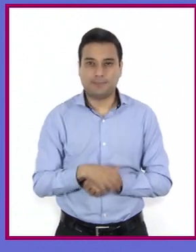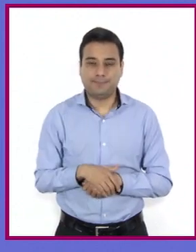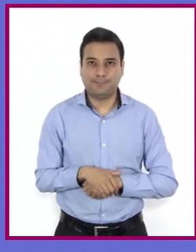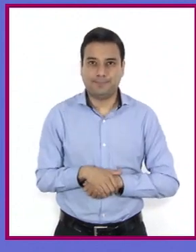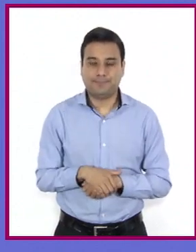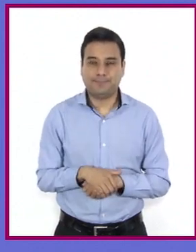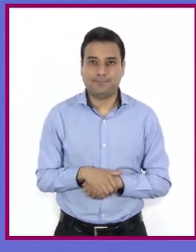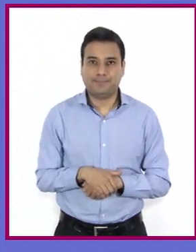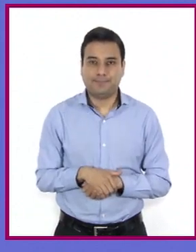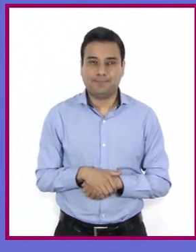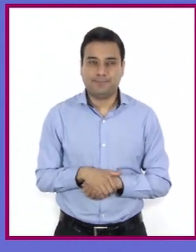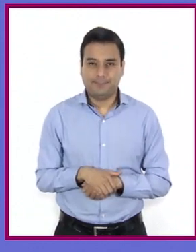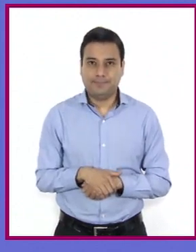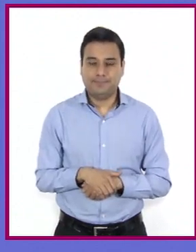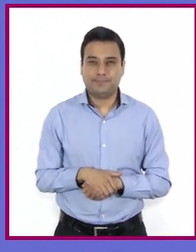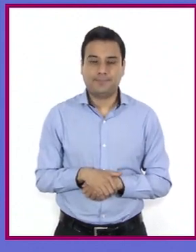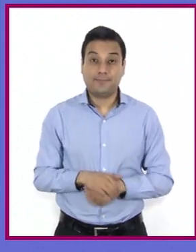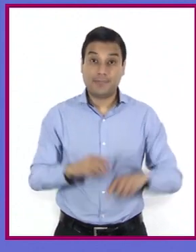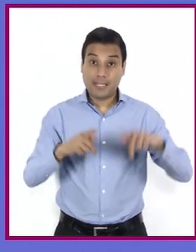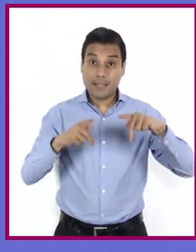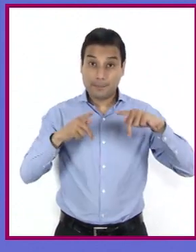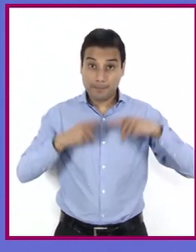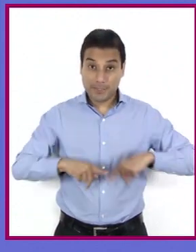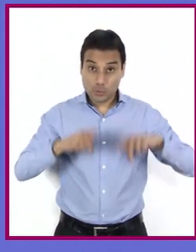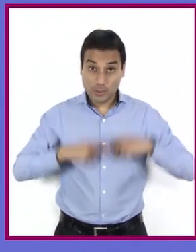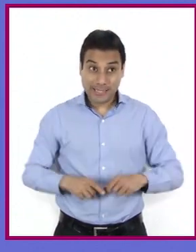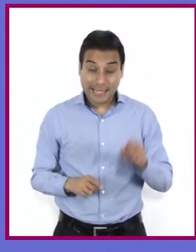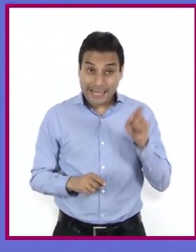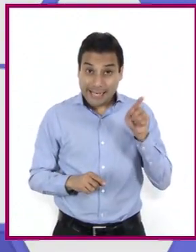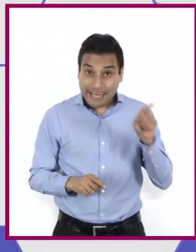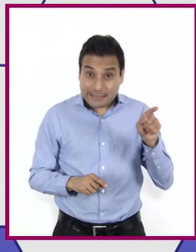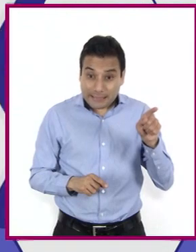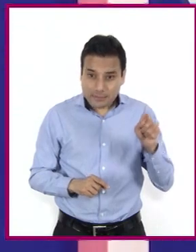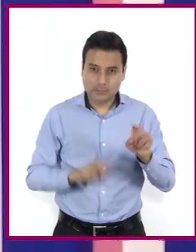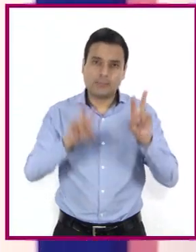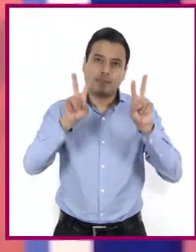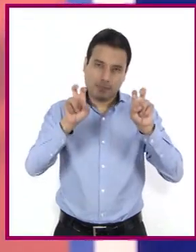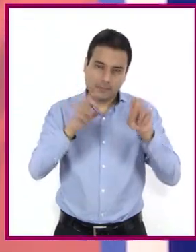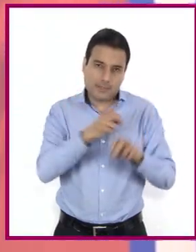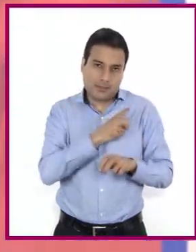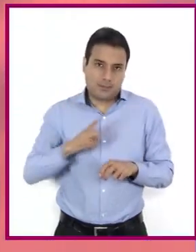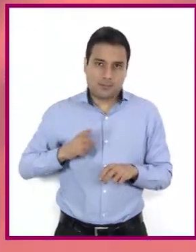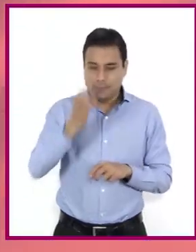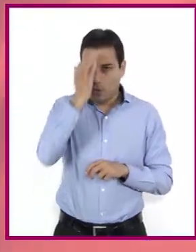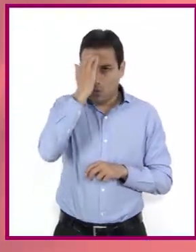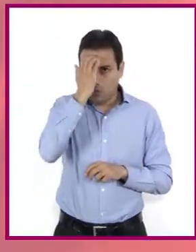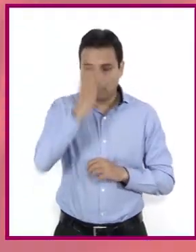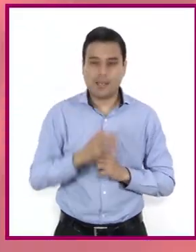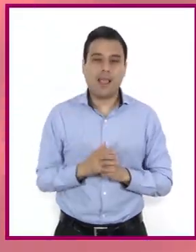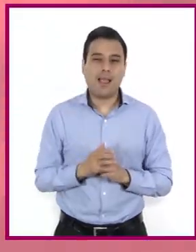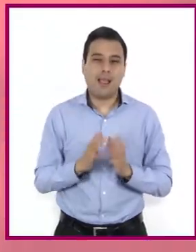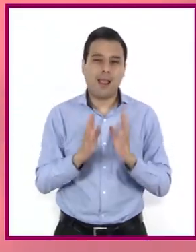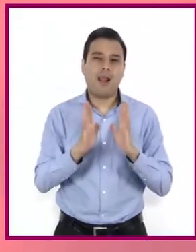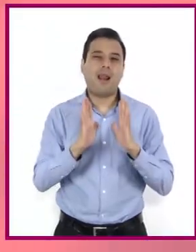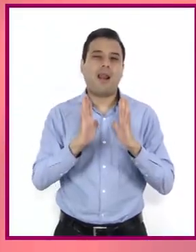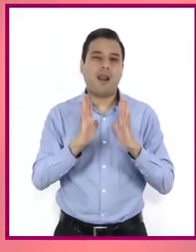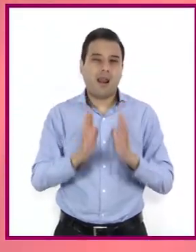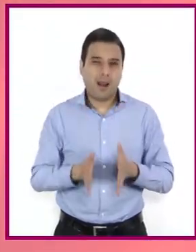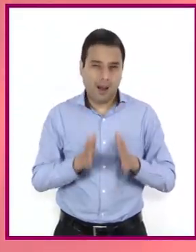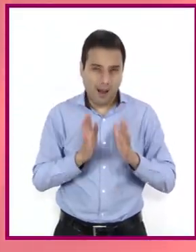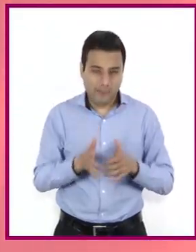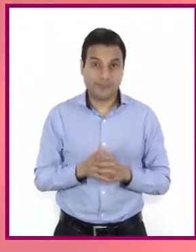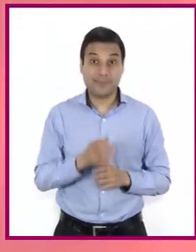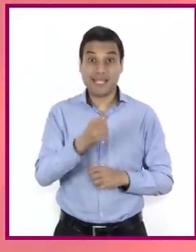persona que se elige debe saber del tema. Ah, ya veo. Una entrevista con